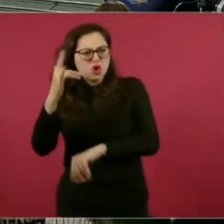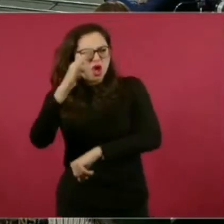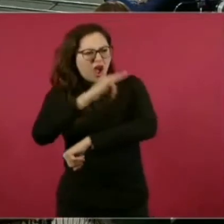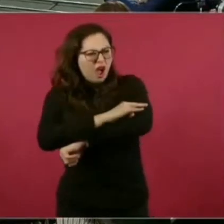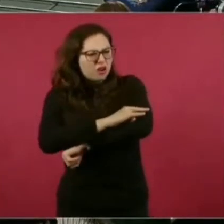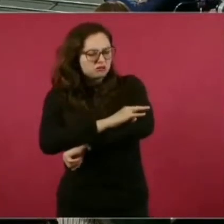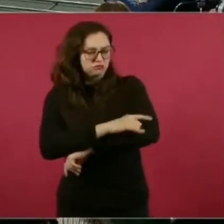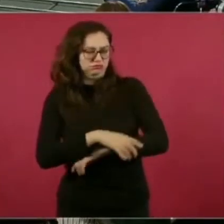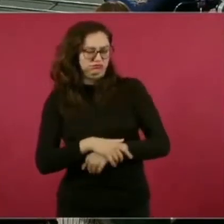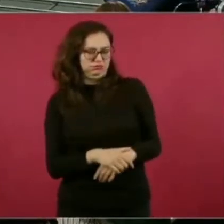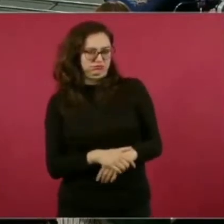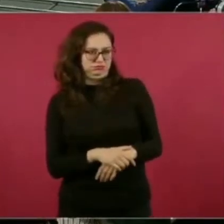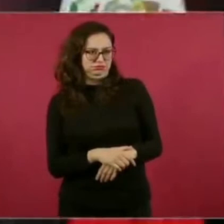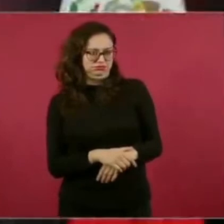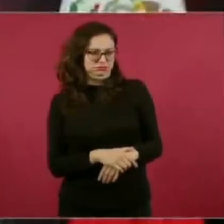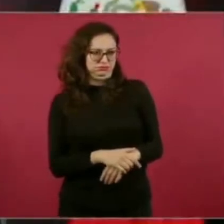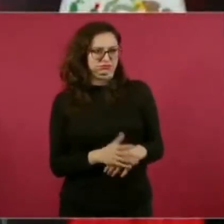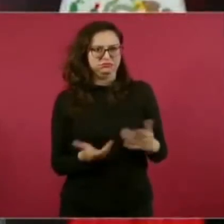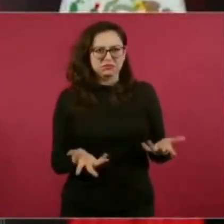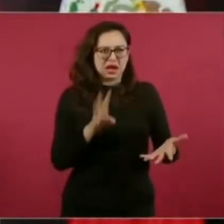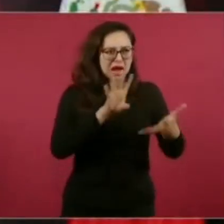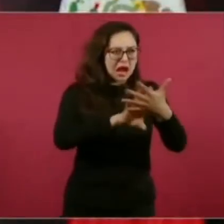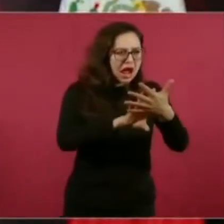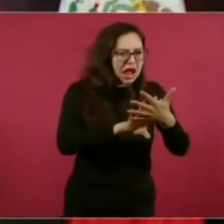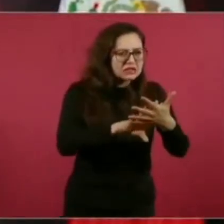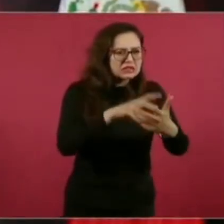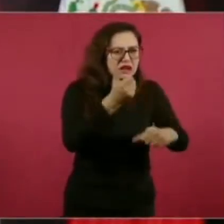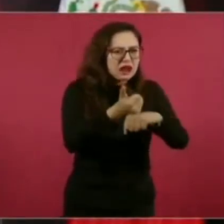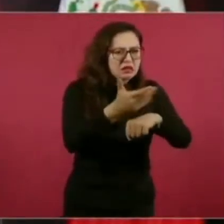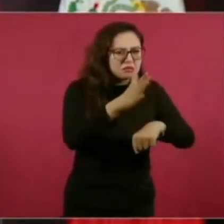administrando cárceles, construyendo carreteras,